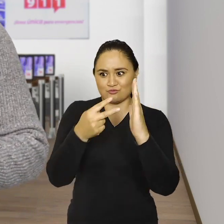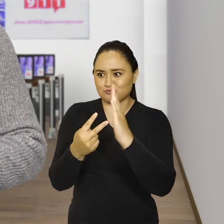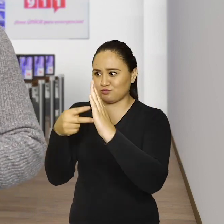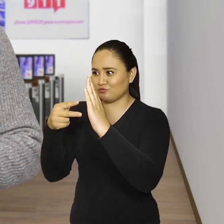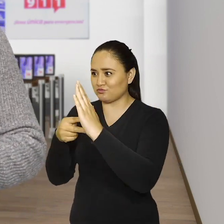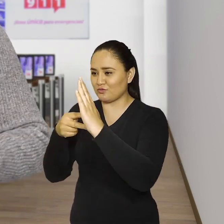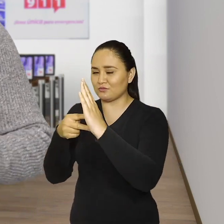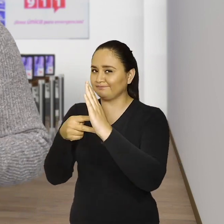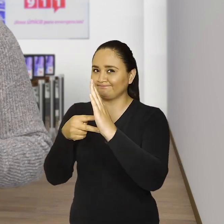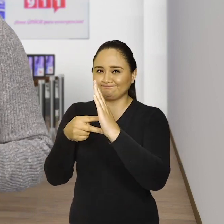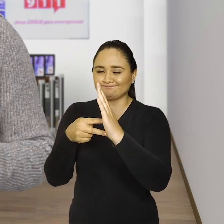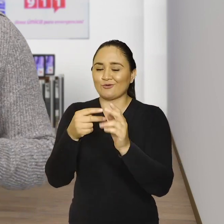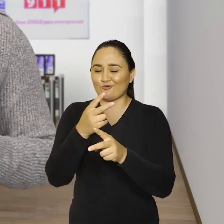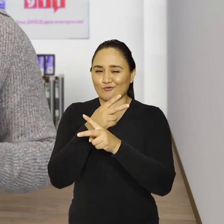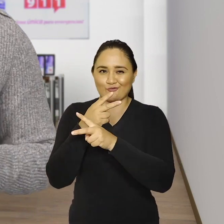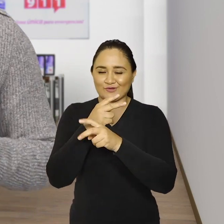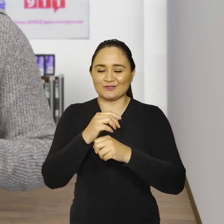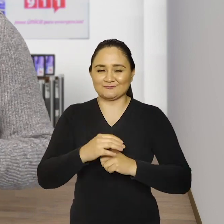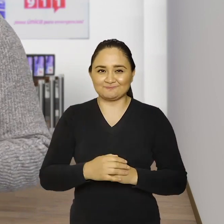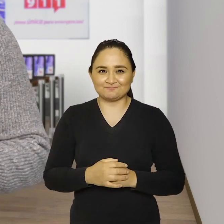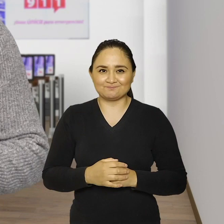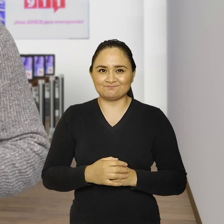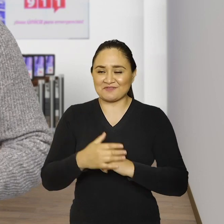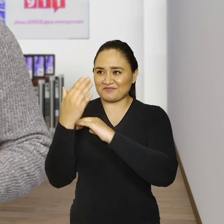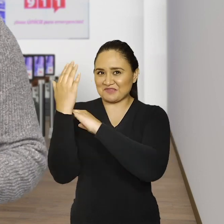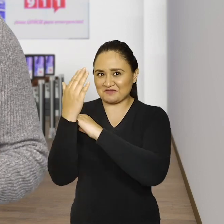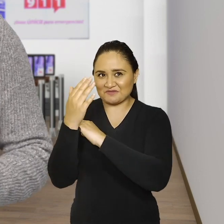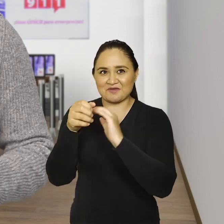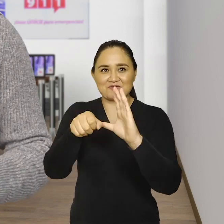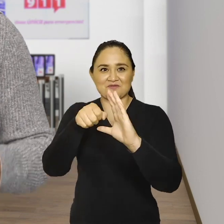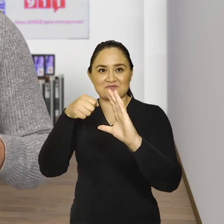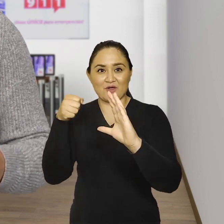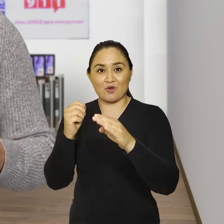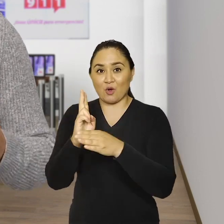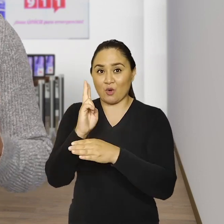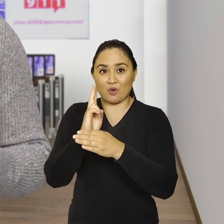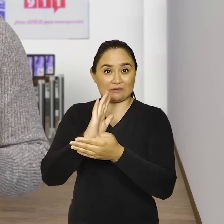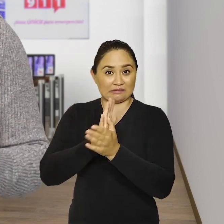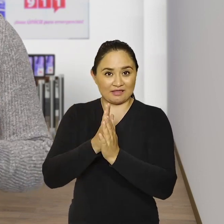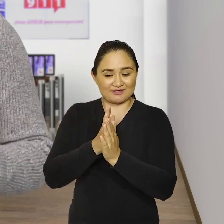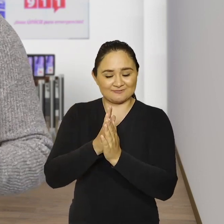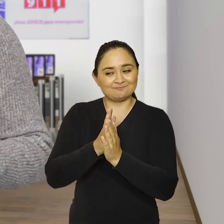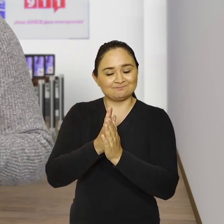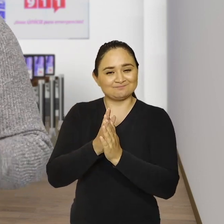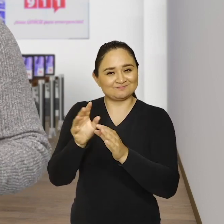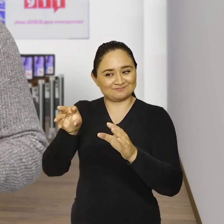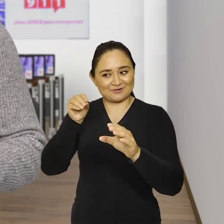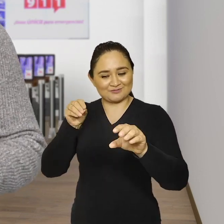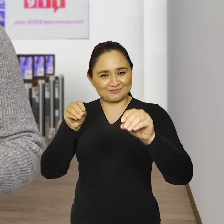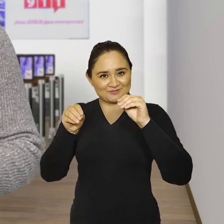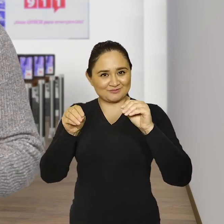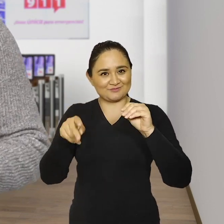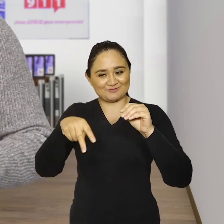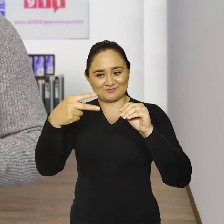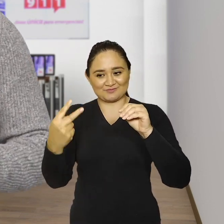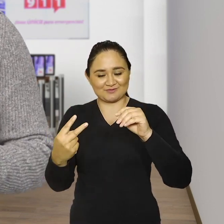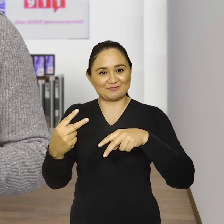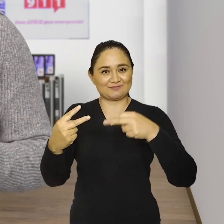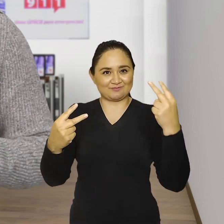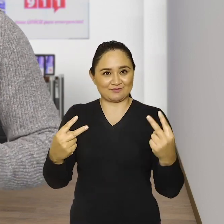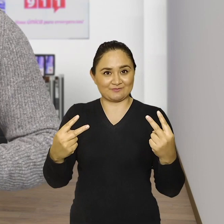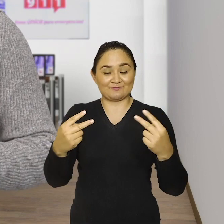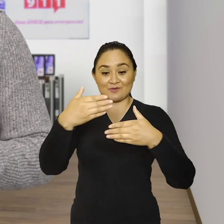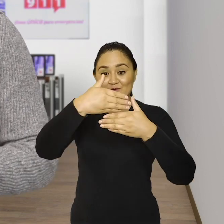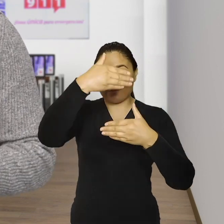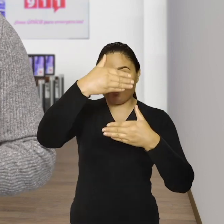sobrecargar los circuitos eléctricos o añadir instalaciones no técnicas. Desconecta los equipos que no estés utilizando. Aleja